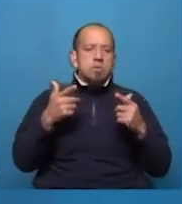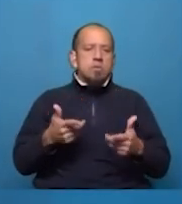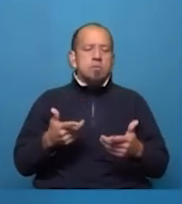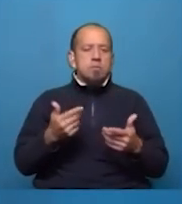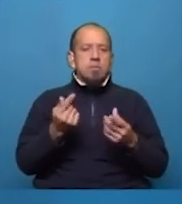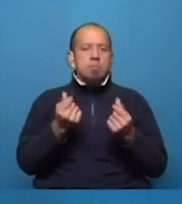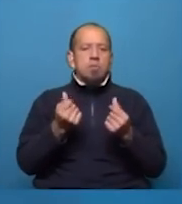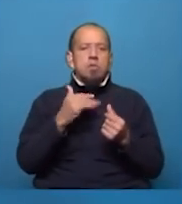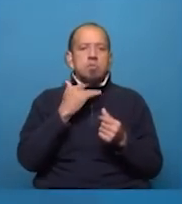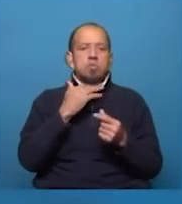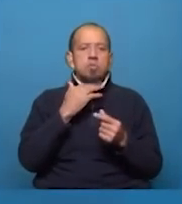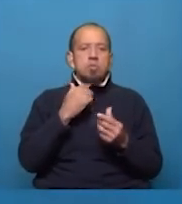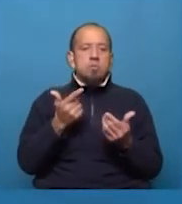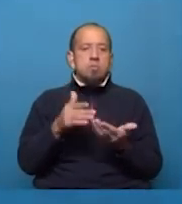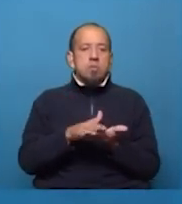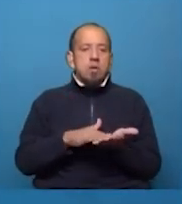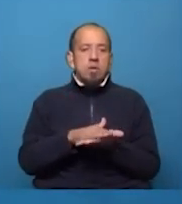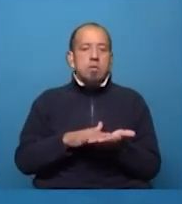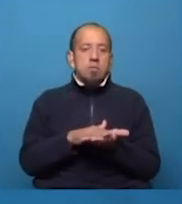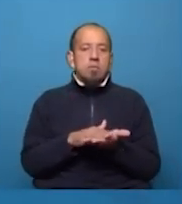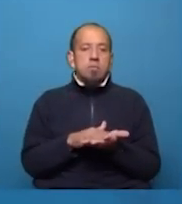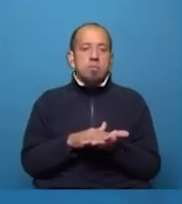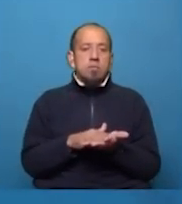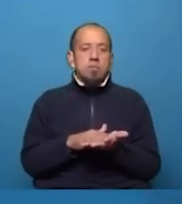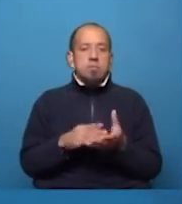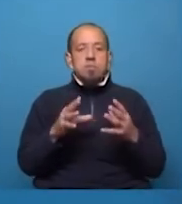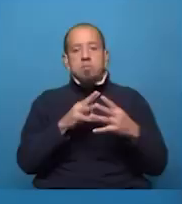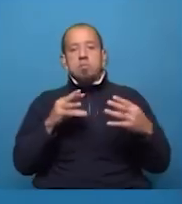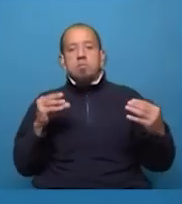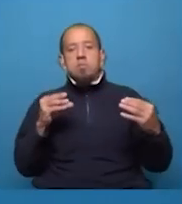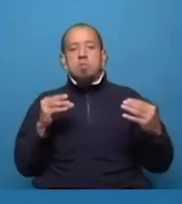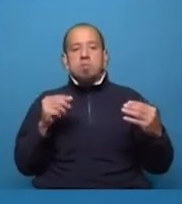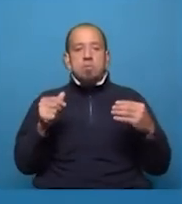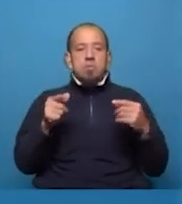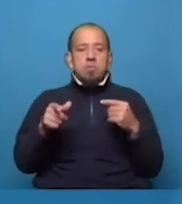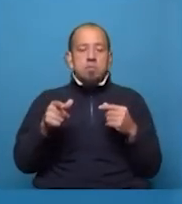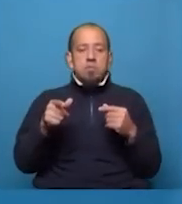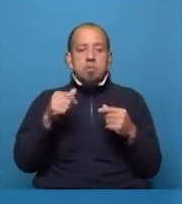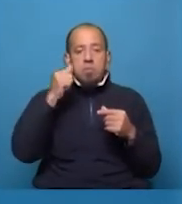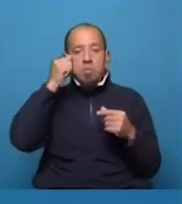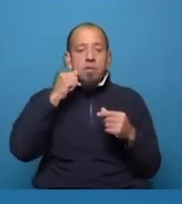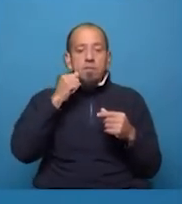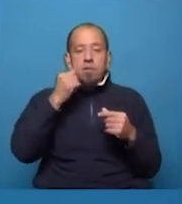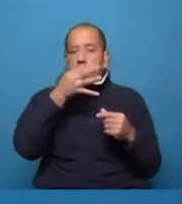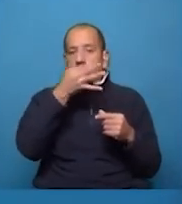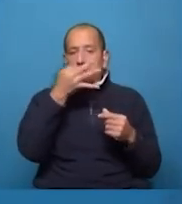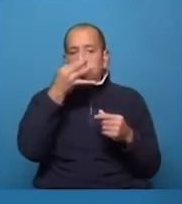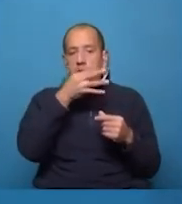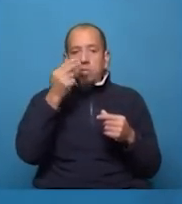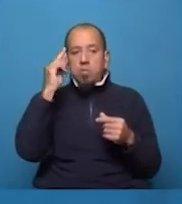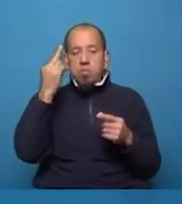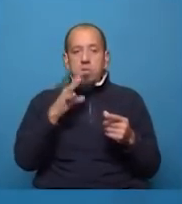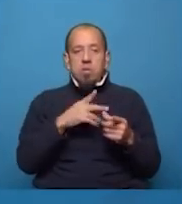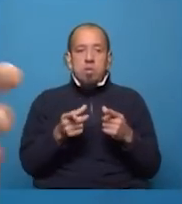a lavar plata en auto alta gama ninguna arco uruguayo y encontramos varios